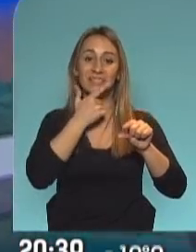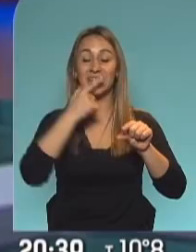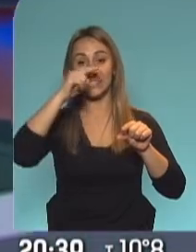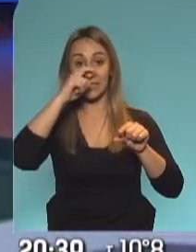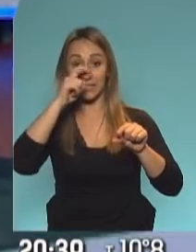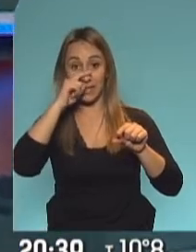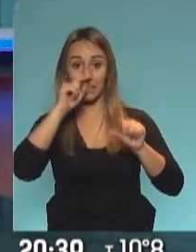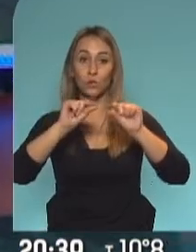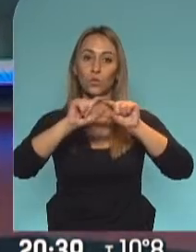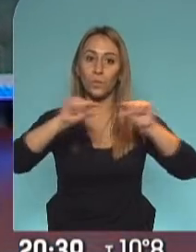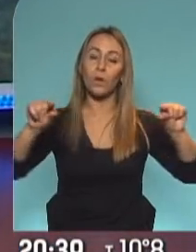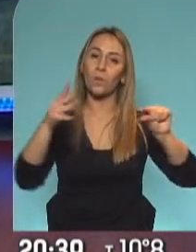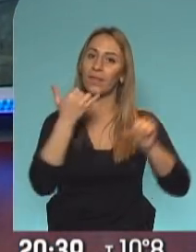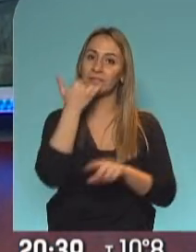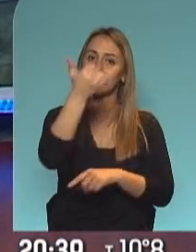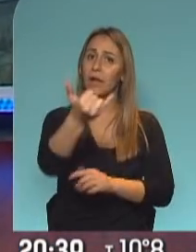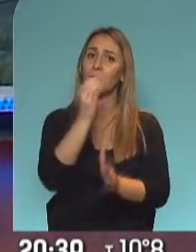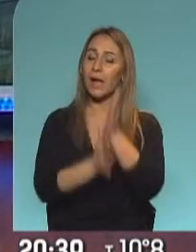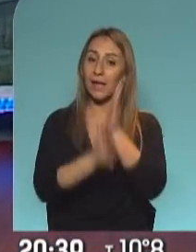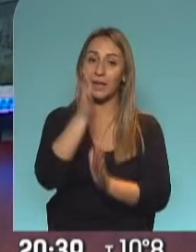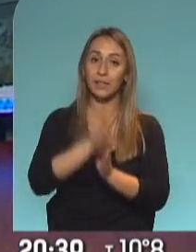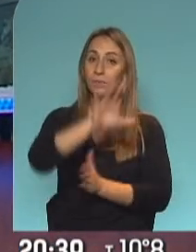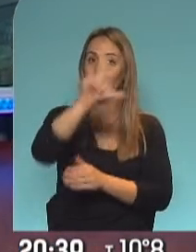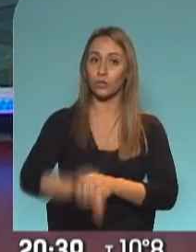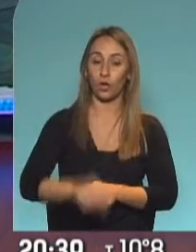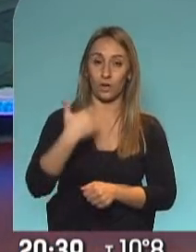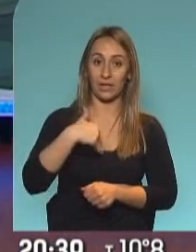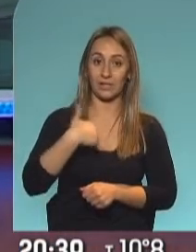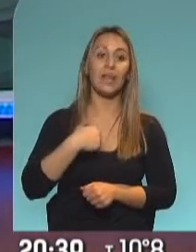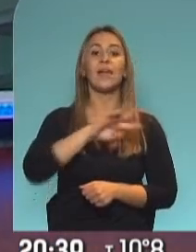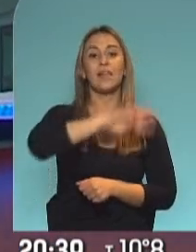0800-444-1777 para comunicarse. Es gratis para todo el país. Y